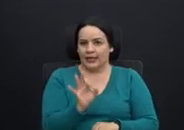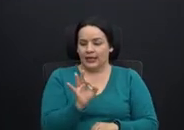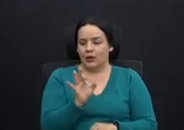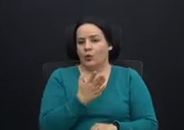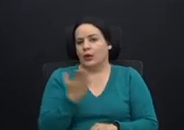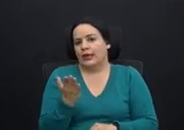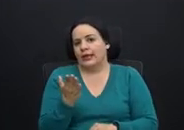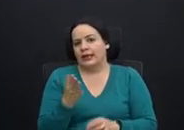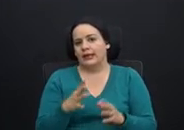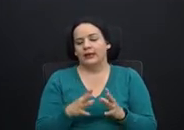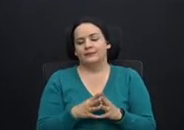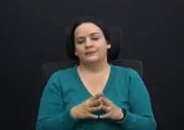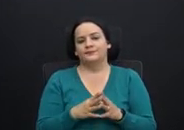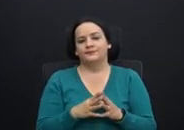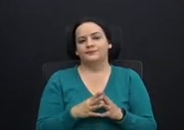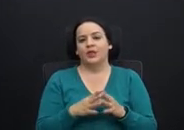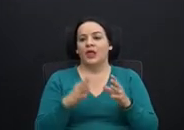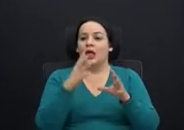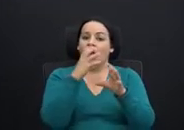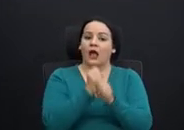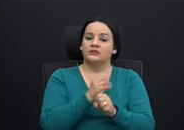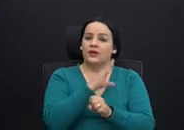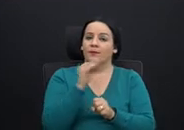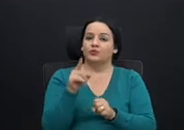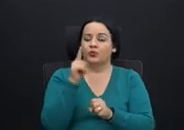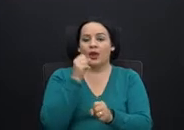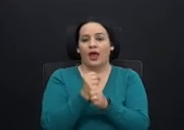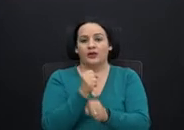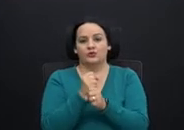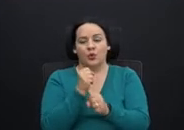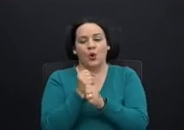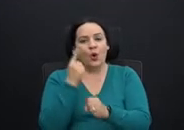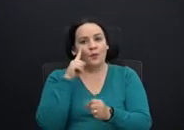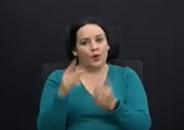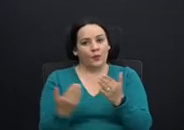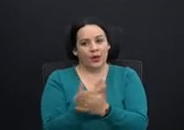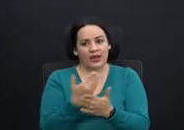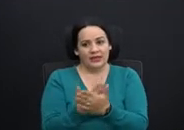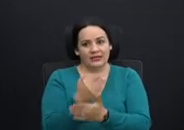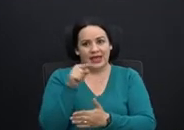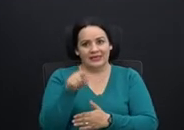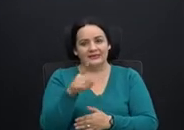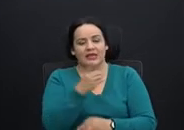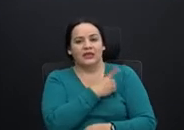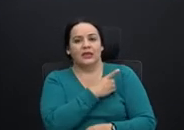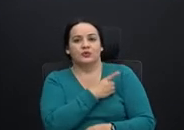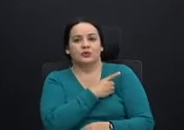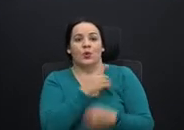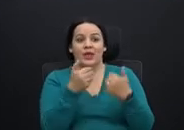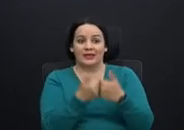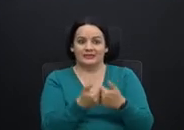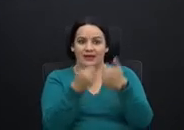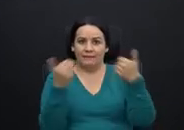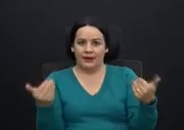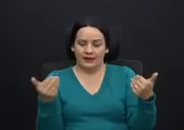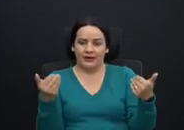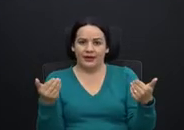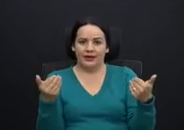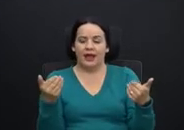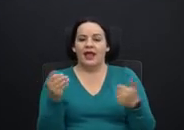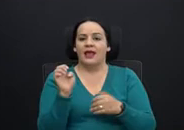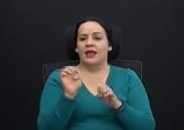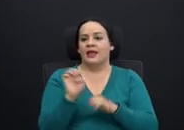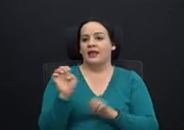que hacemos una gestión por modernizar esta dirección. El separar las